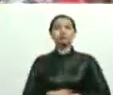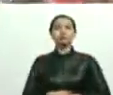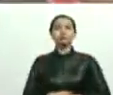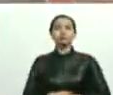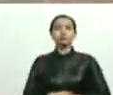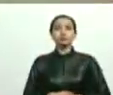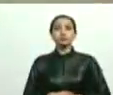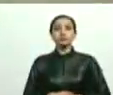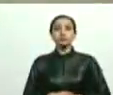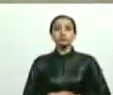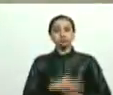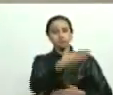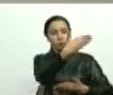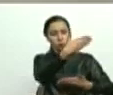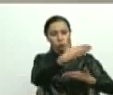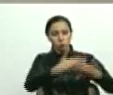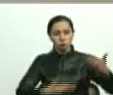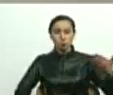el reglamento,